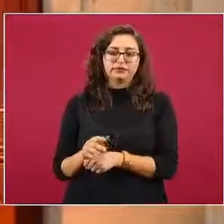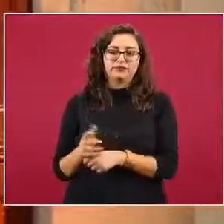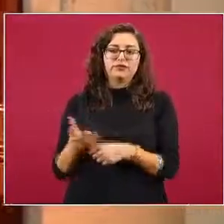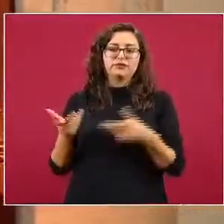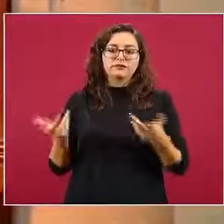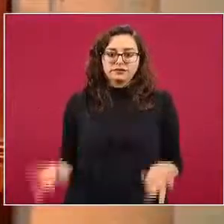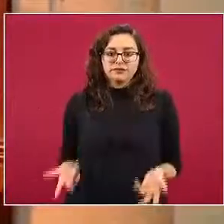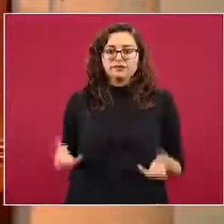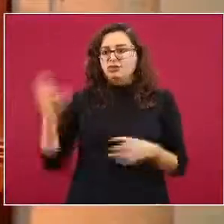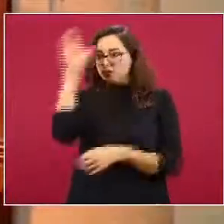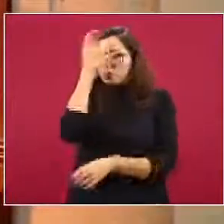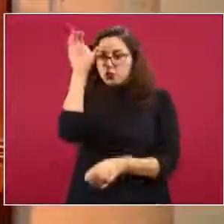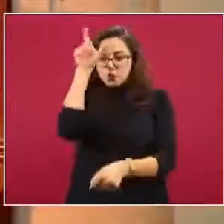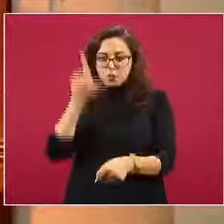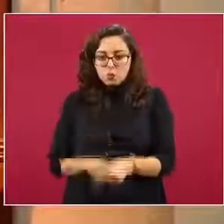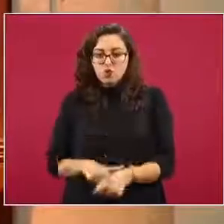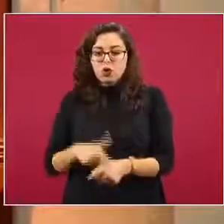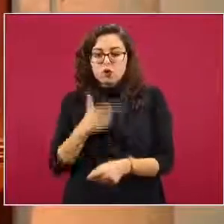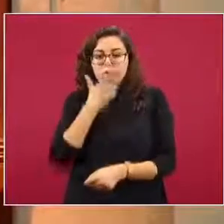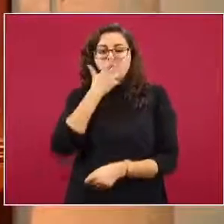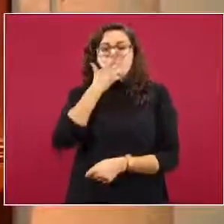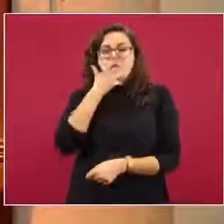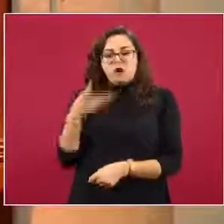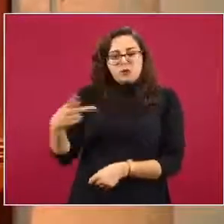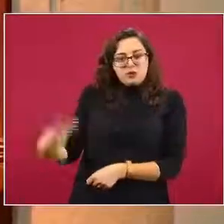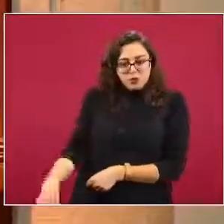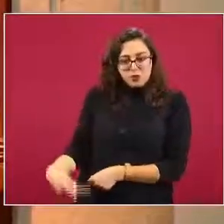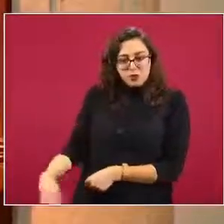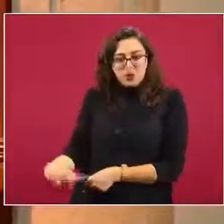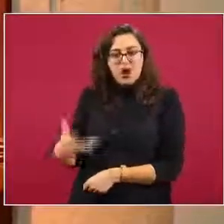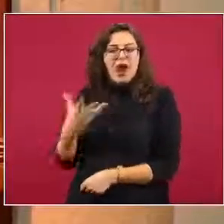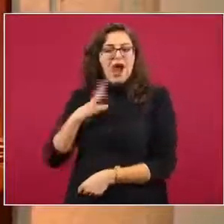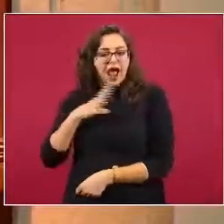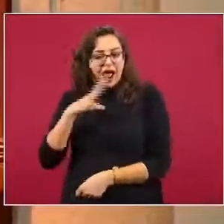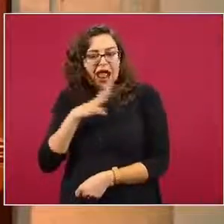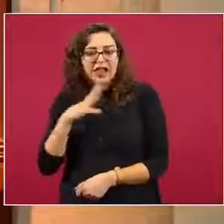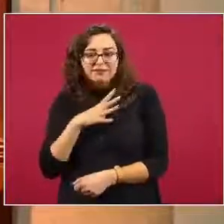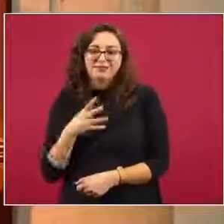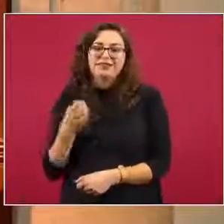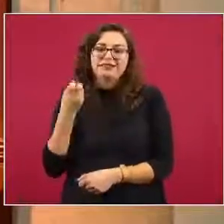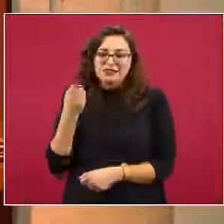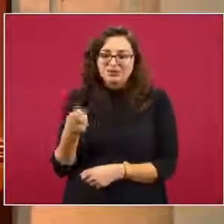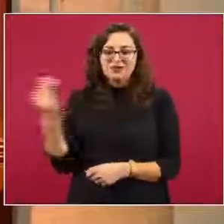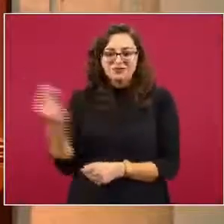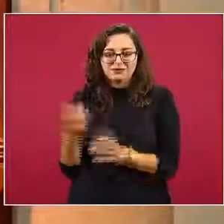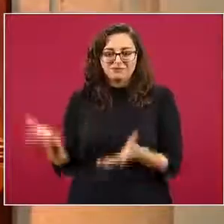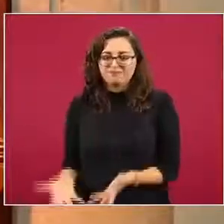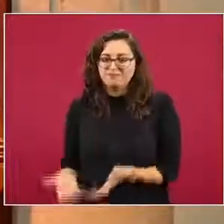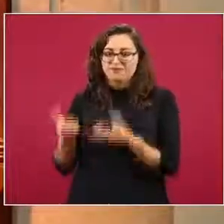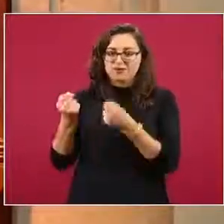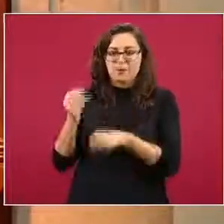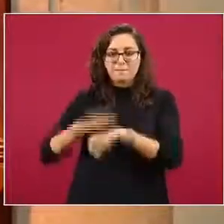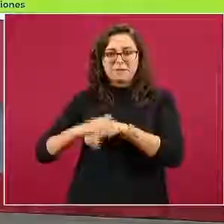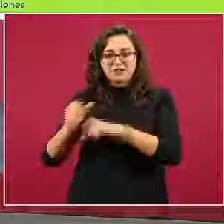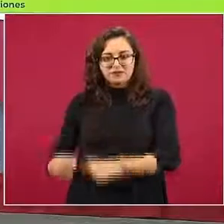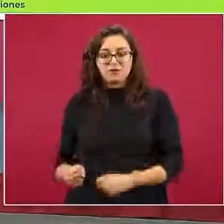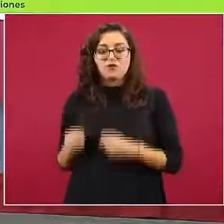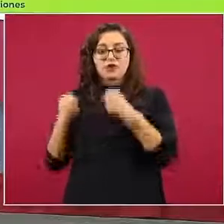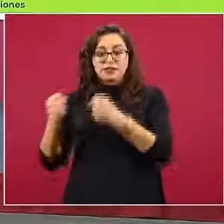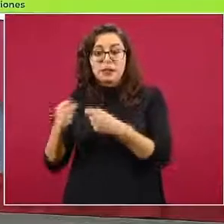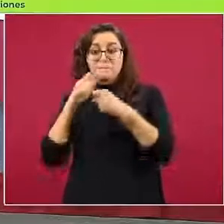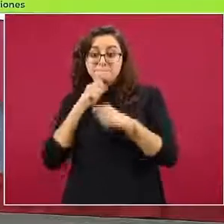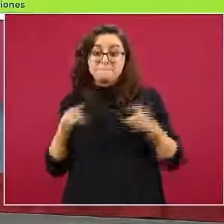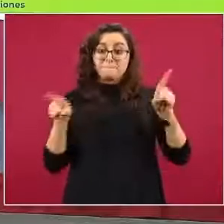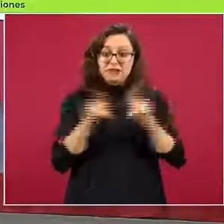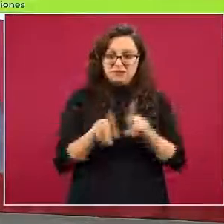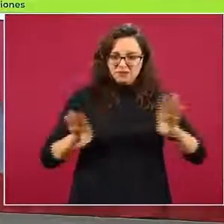del patrimonio cultural intangible que hay en nuestra sociedad y que tenemos que fortalecer, o aquellos antivalores con los que